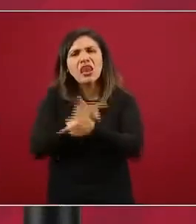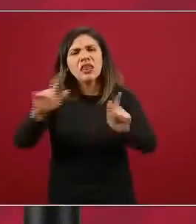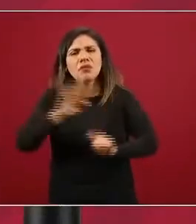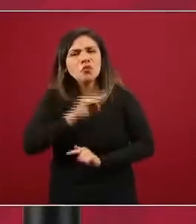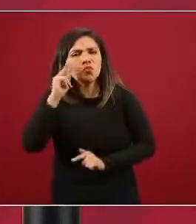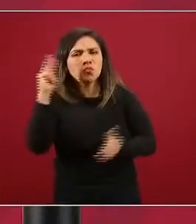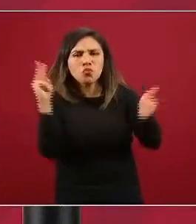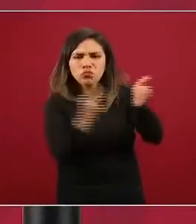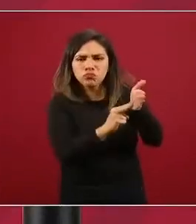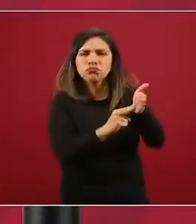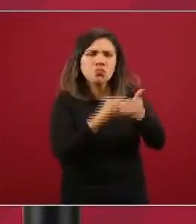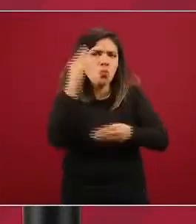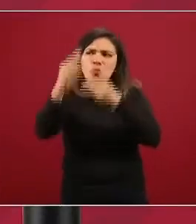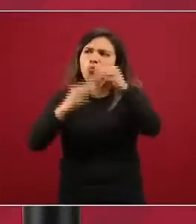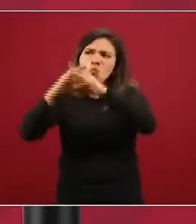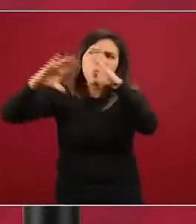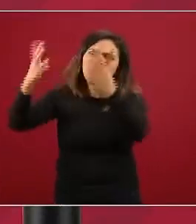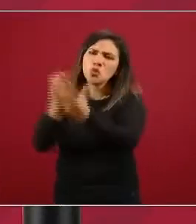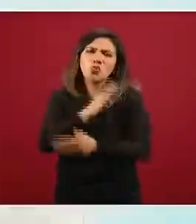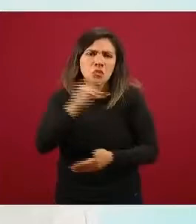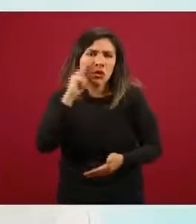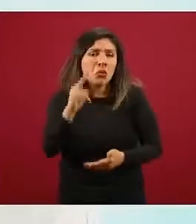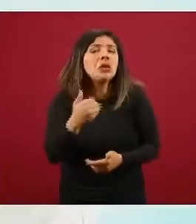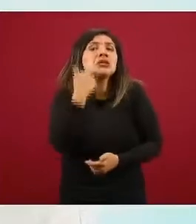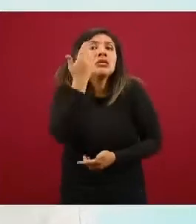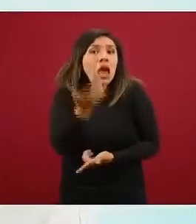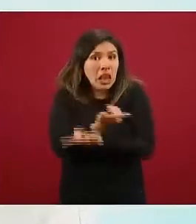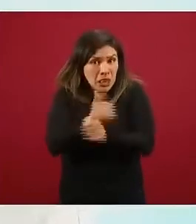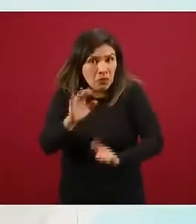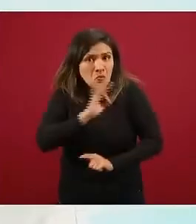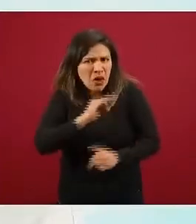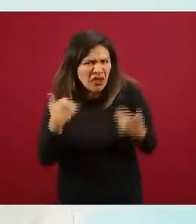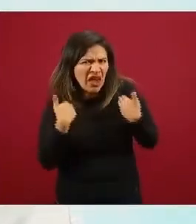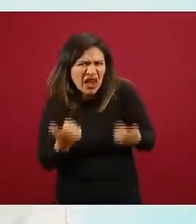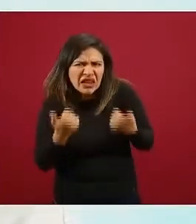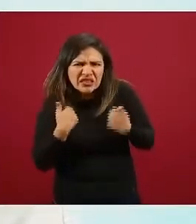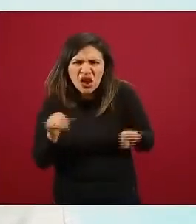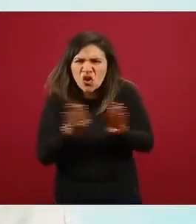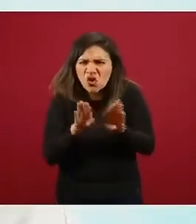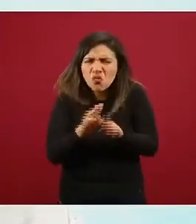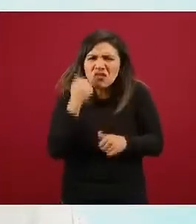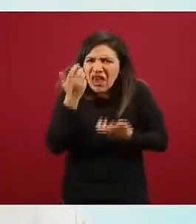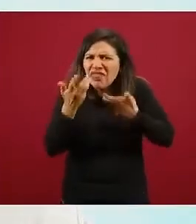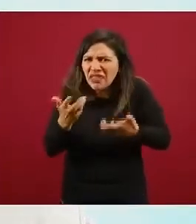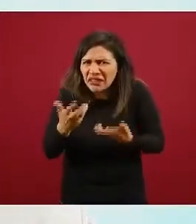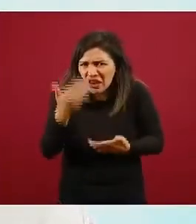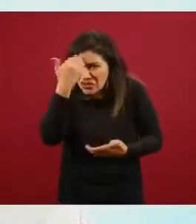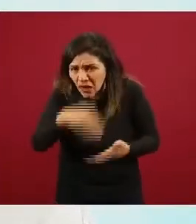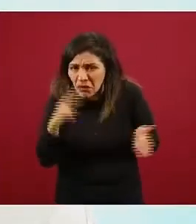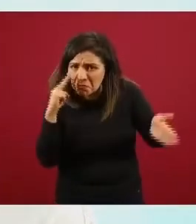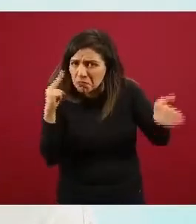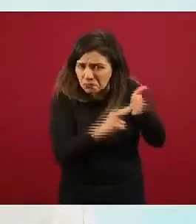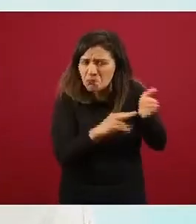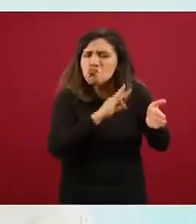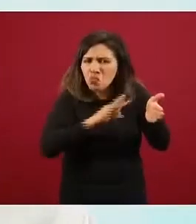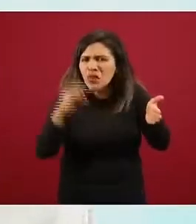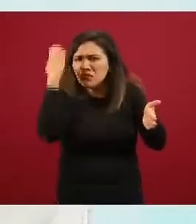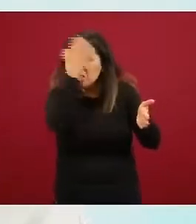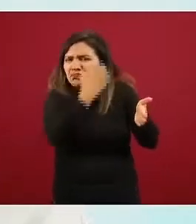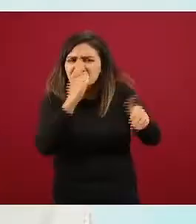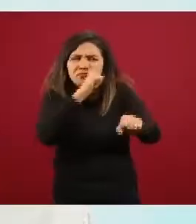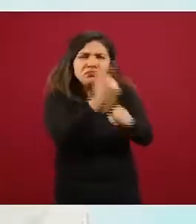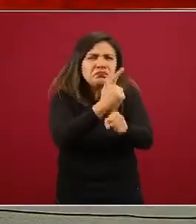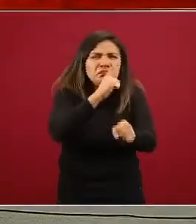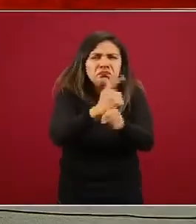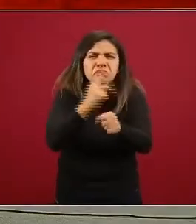o incluso a la comunidad mundial y quien quiera y tenga las capacidades y el deseo de hacerlo, que la analice y